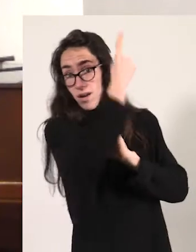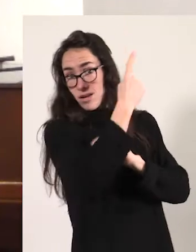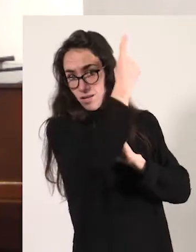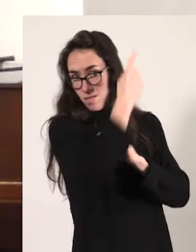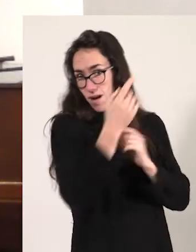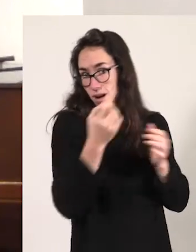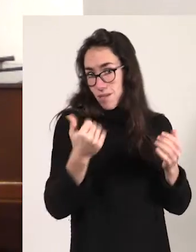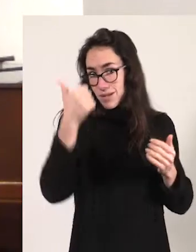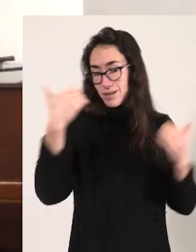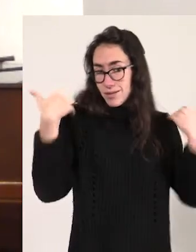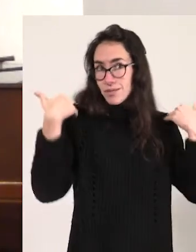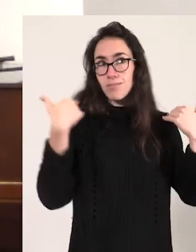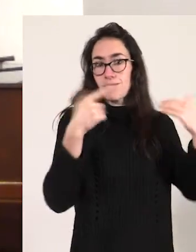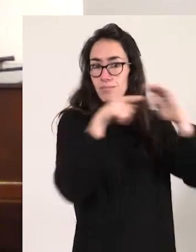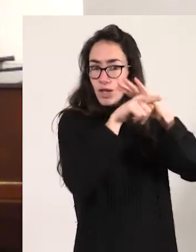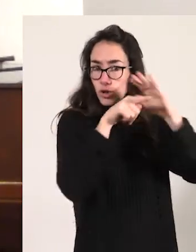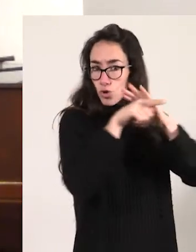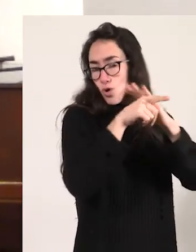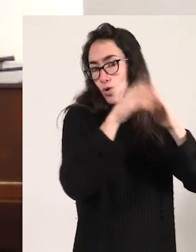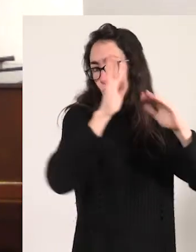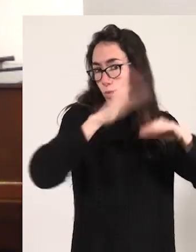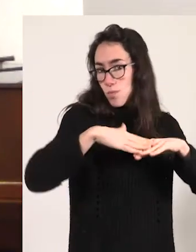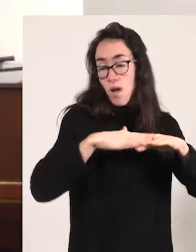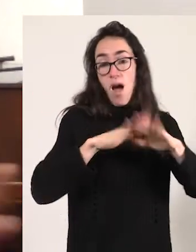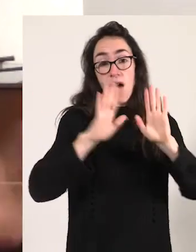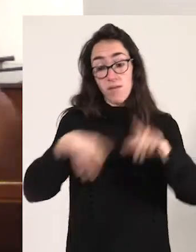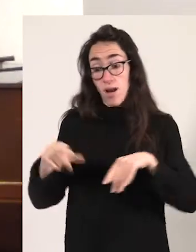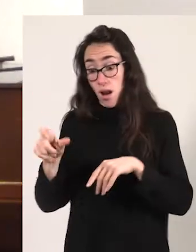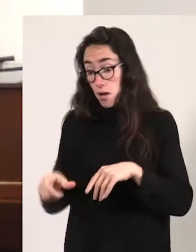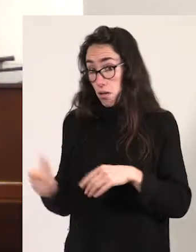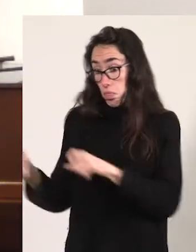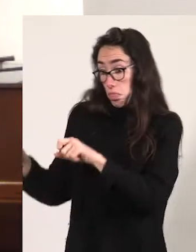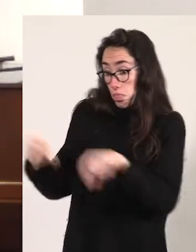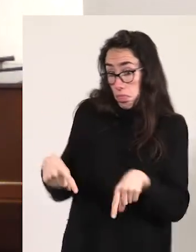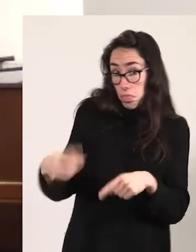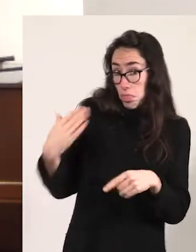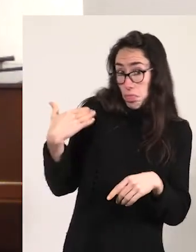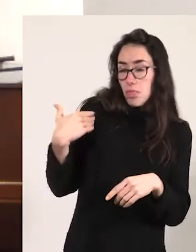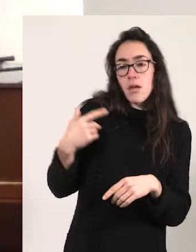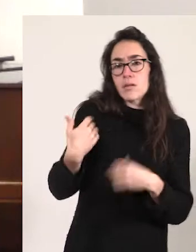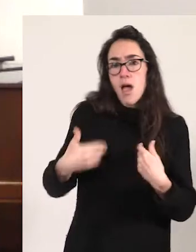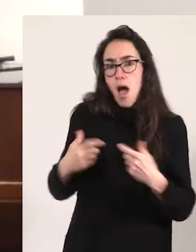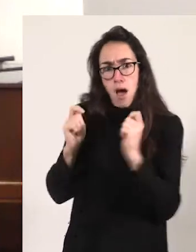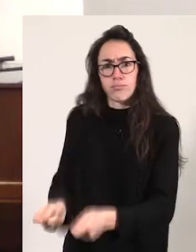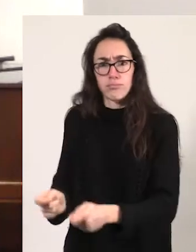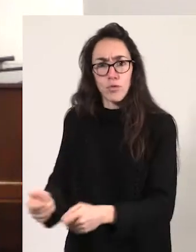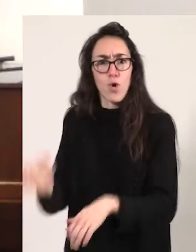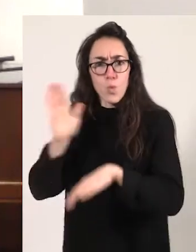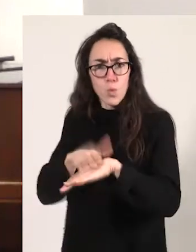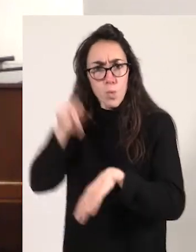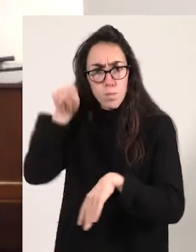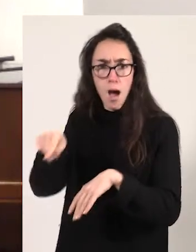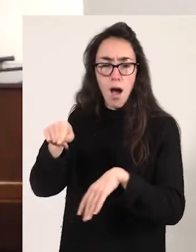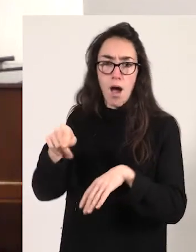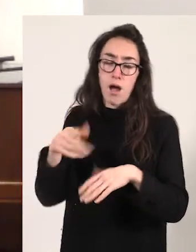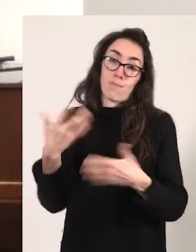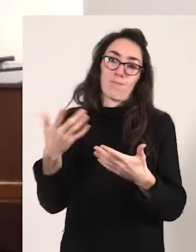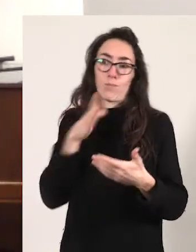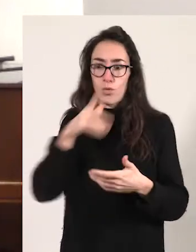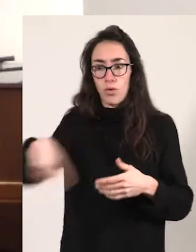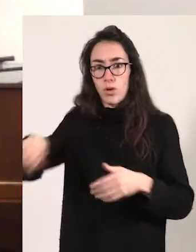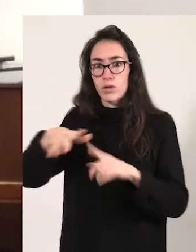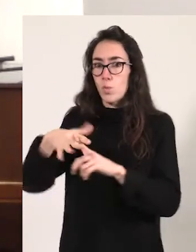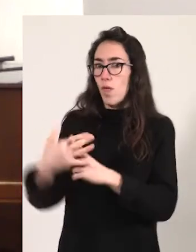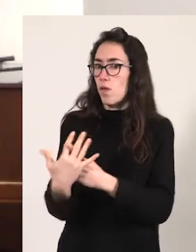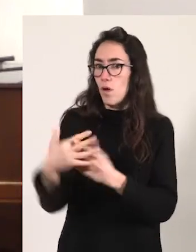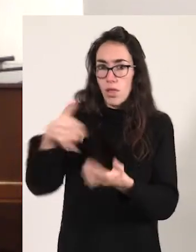¿no? A los gestores y las gestoras. Y eso supone en muchas ocasiones culpar a los recién llegados y a las recién llegadas, que por otro lado ya tienen una